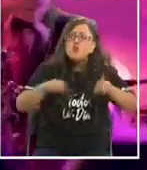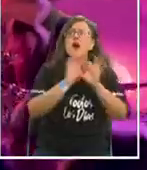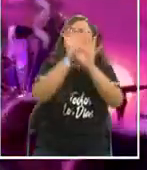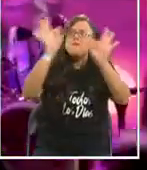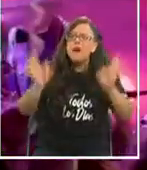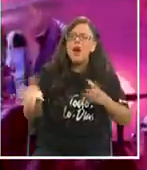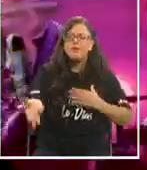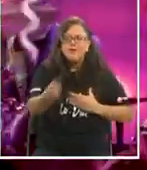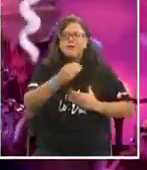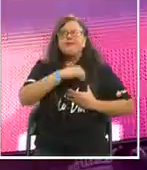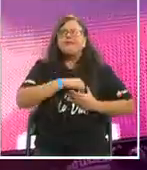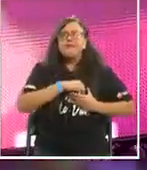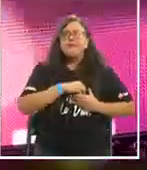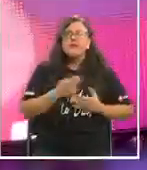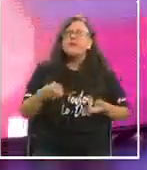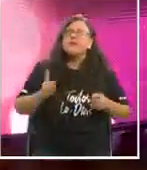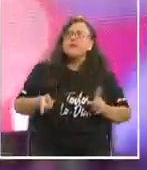al alma.